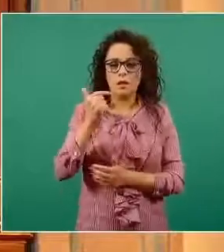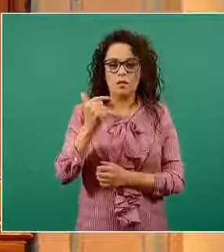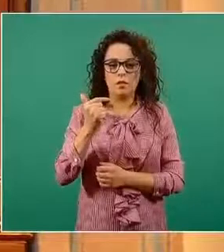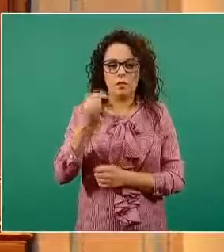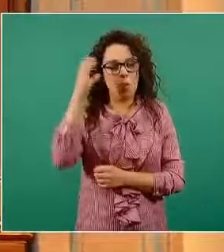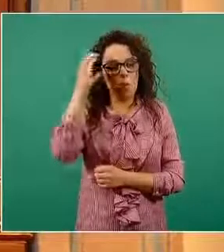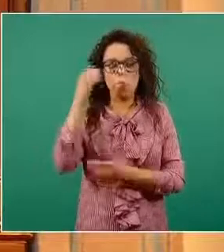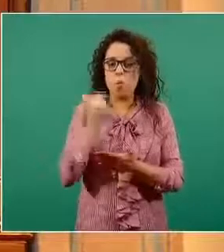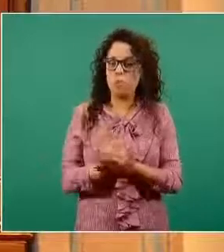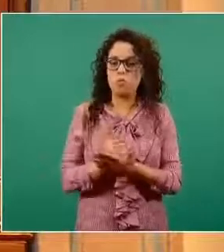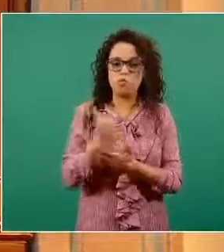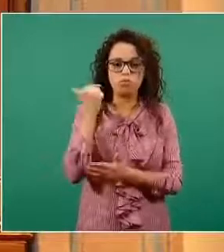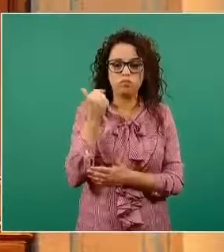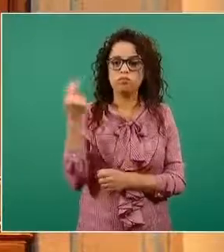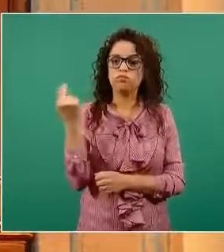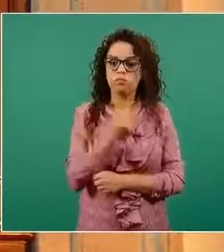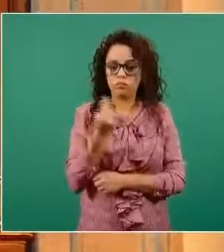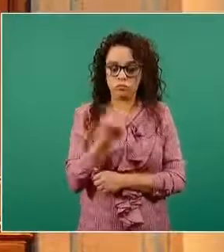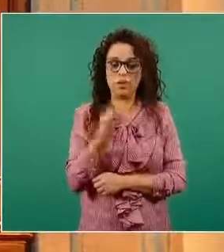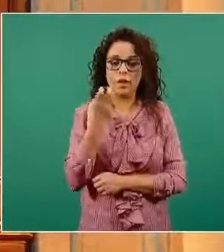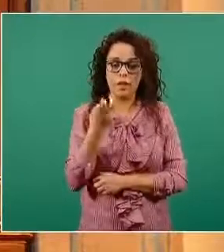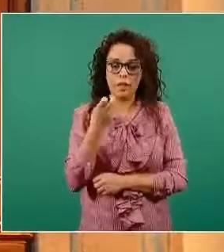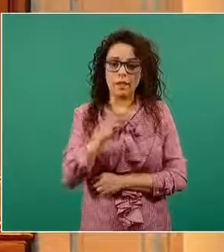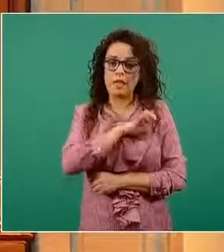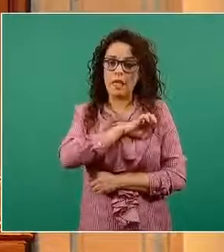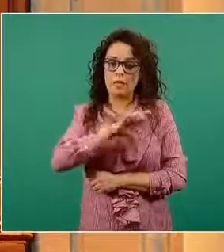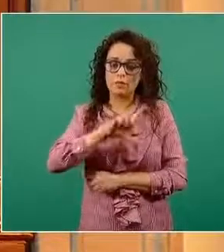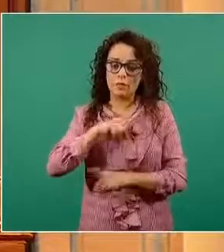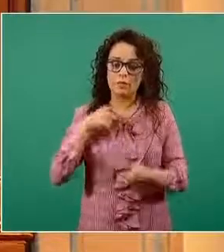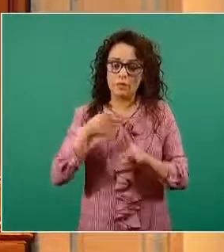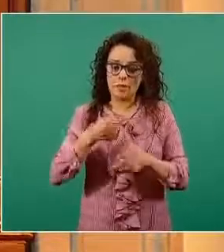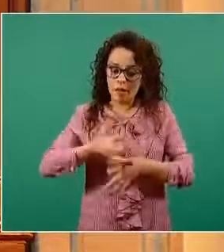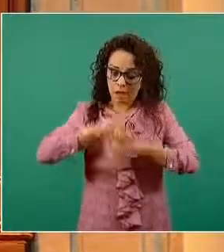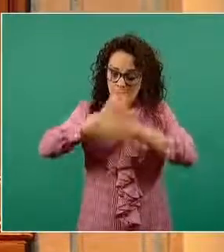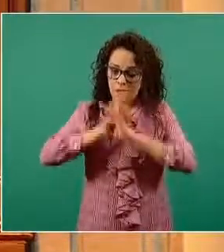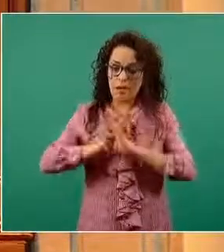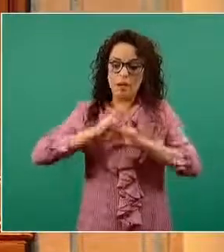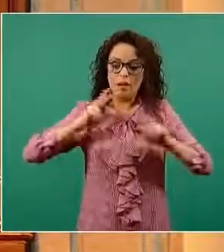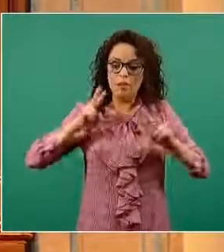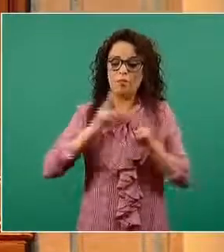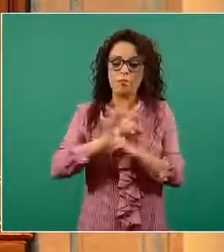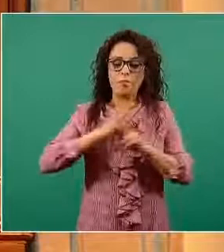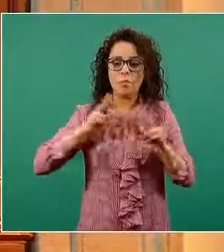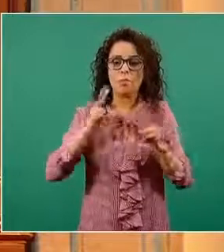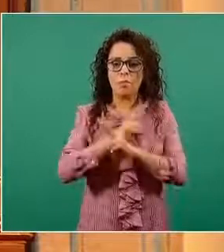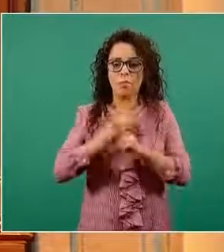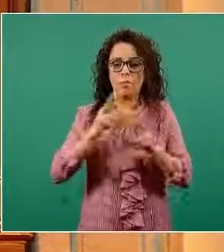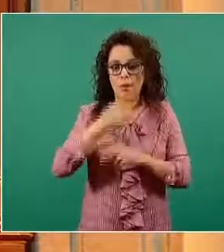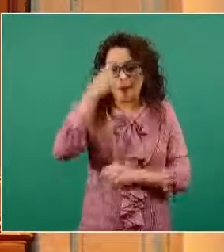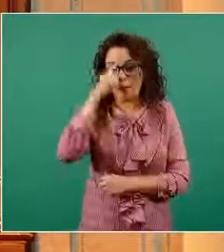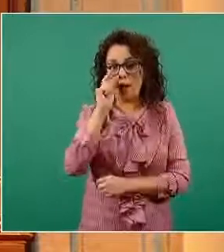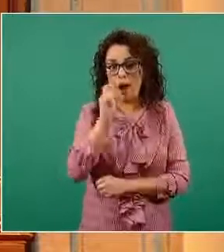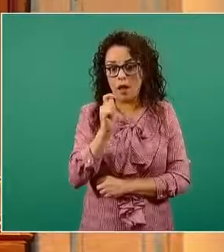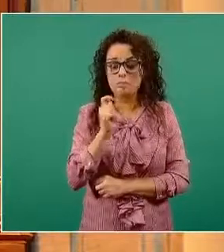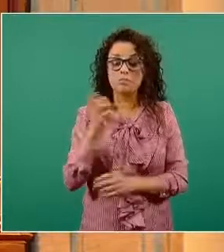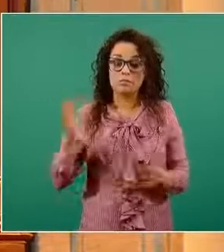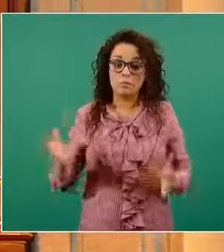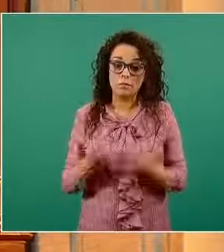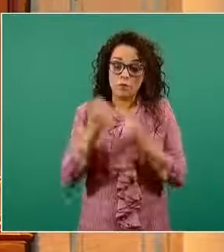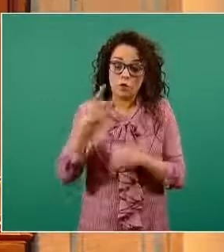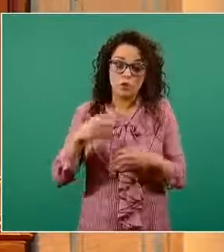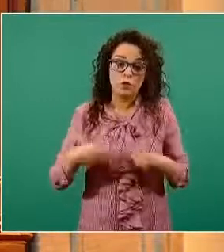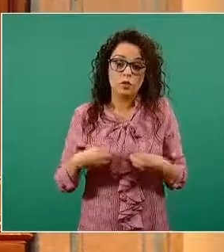pues requieren de este abordaje especializado para contribuir, obviamente, uno, a preservar su